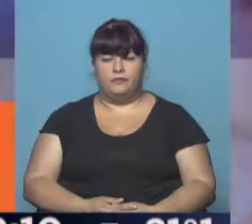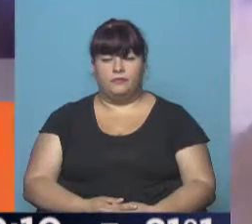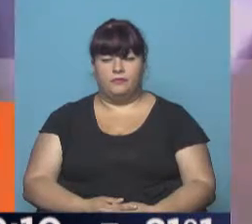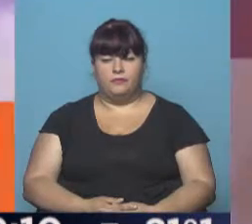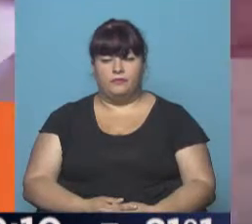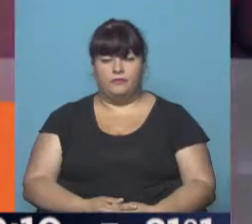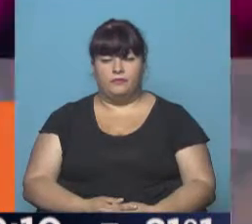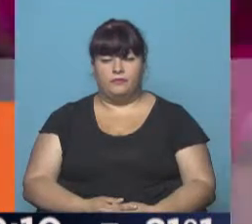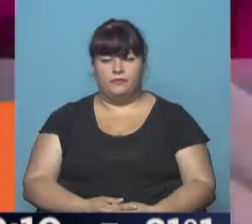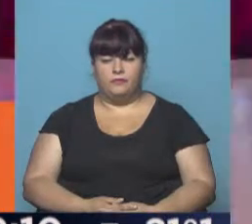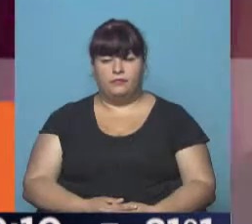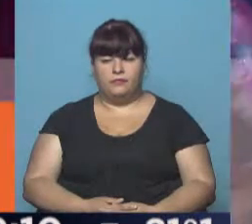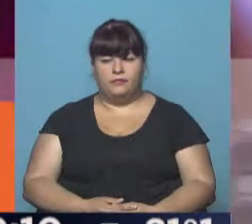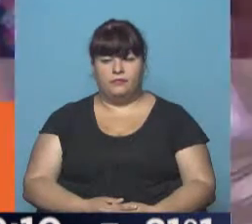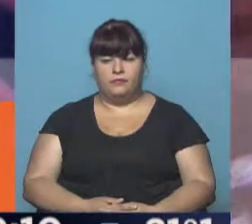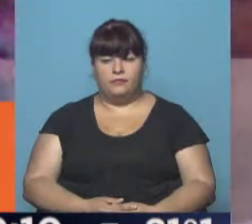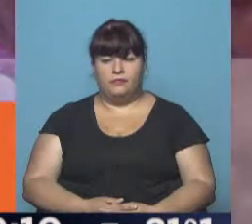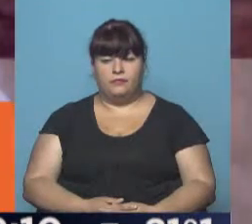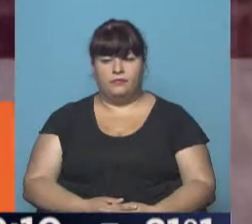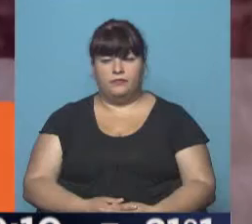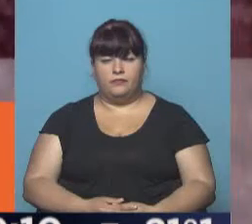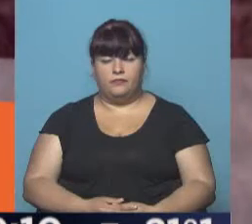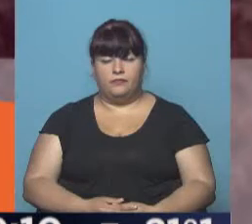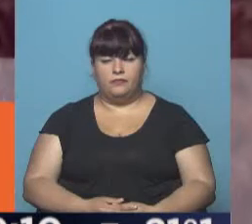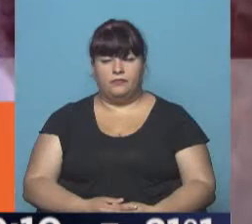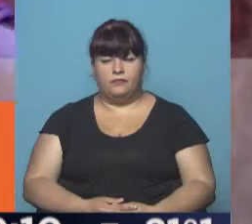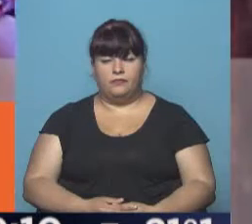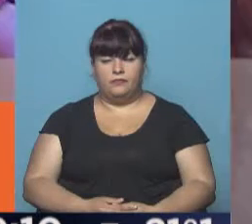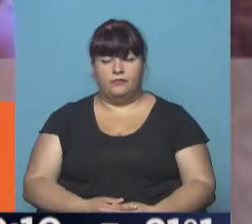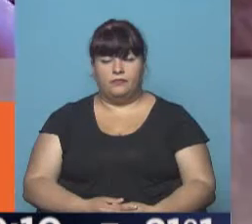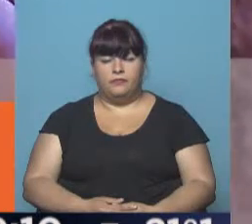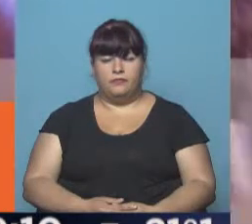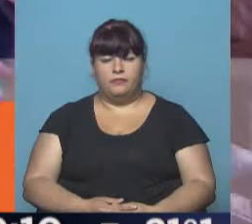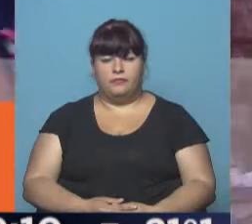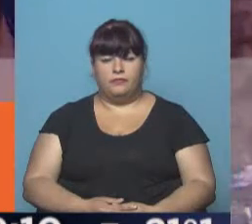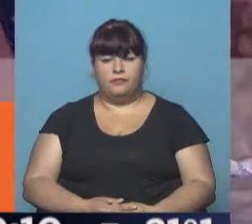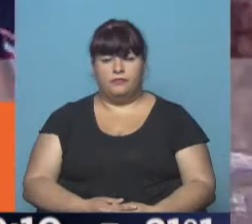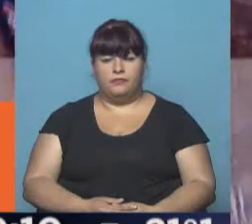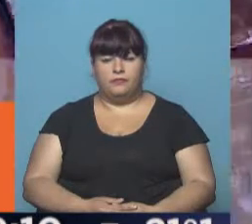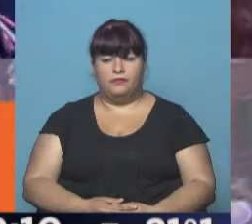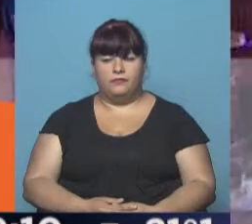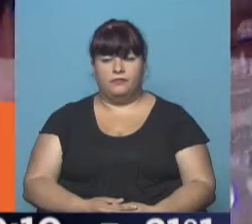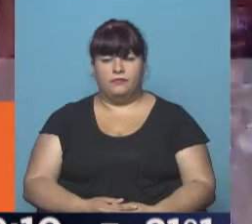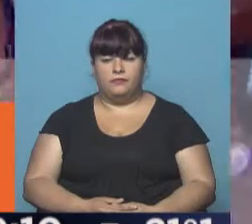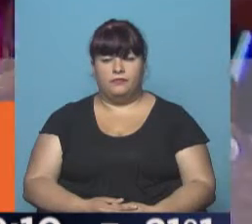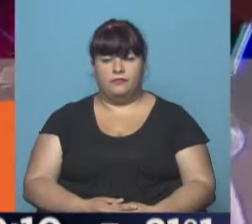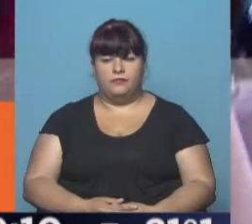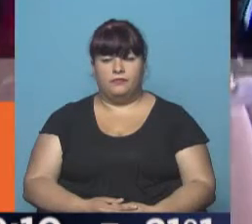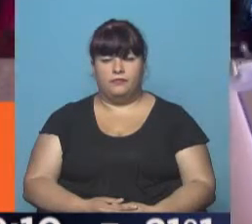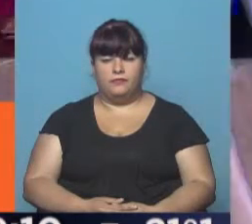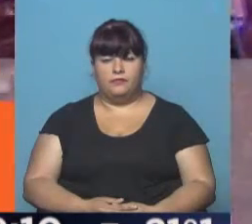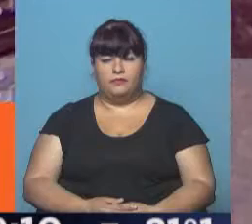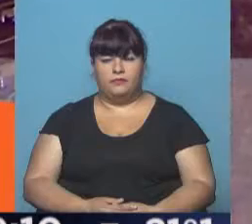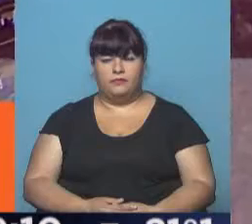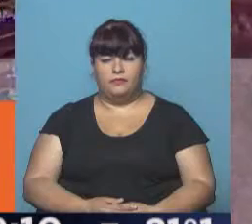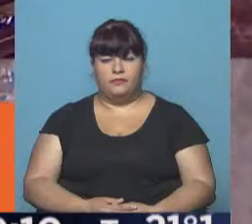que charango y bombo carnavalito para bailar, llegando está el carnaval